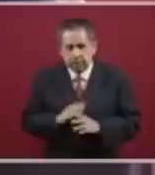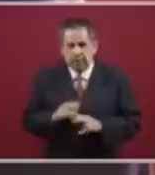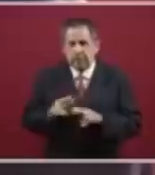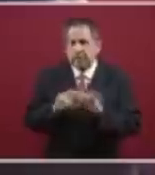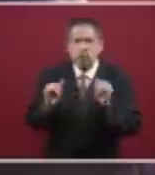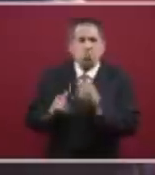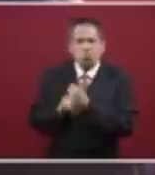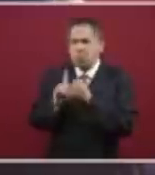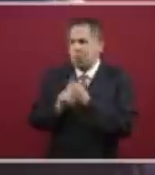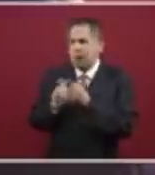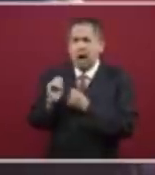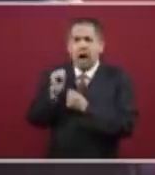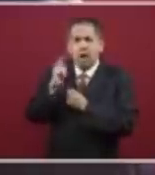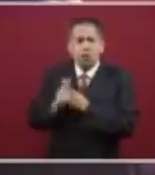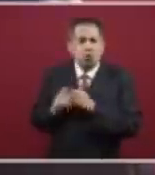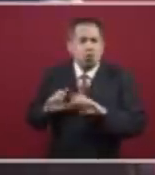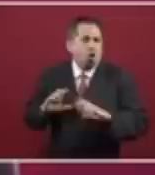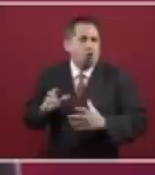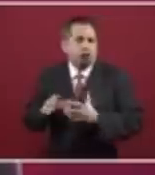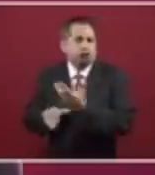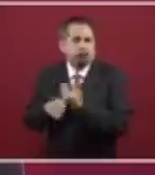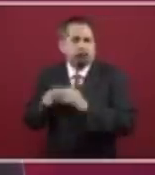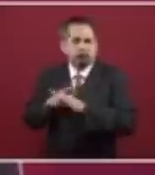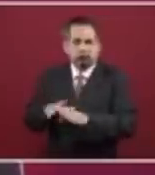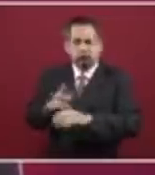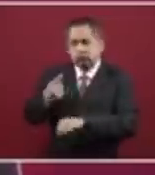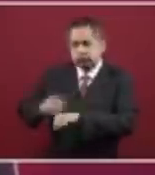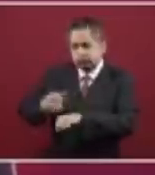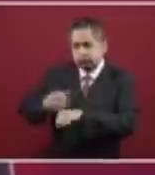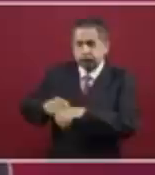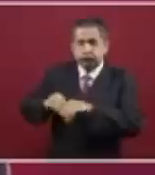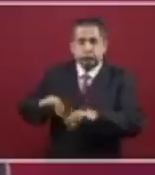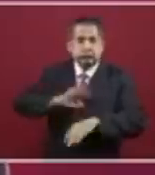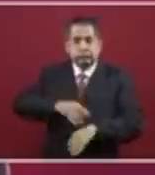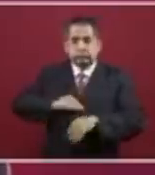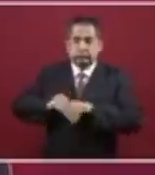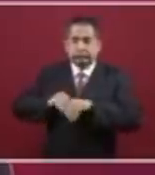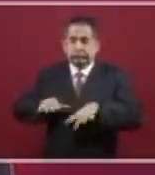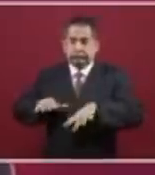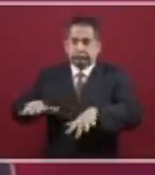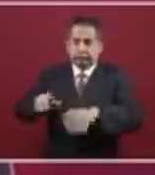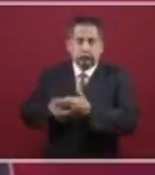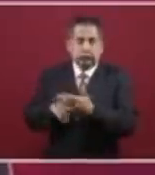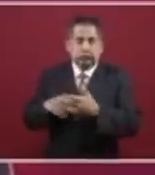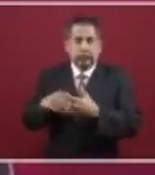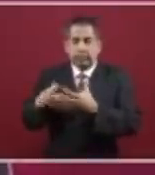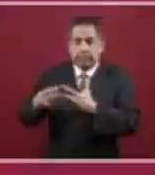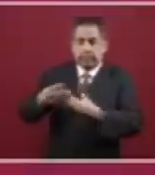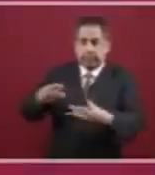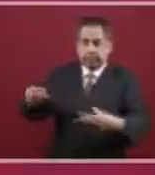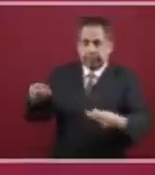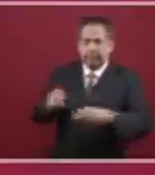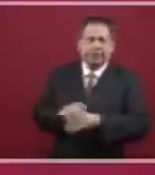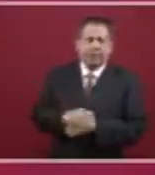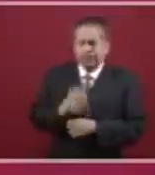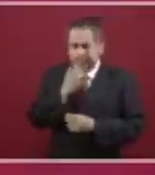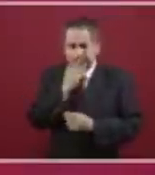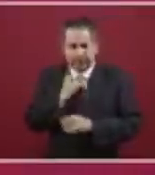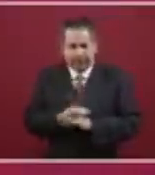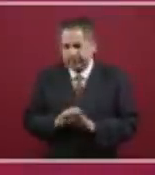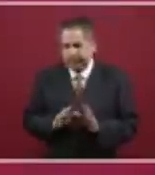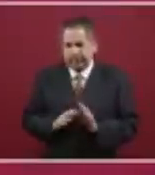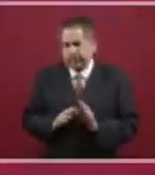ningún problema de enfermedades o de epidemias,